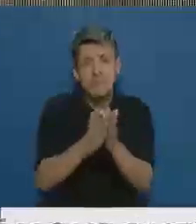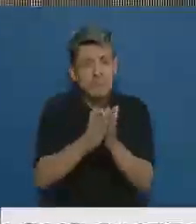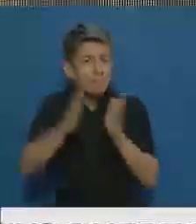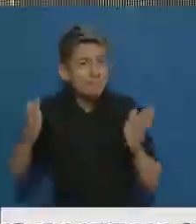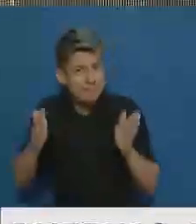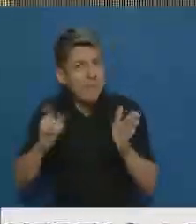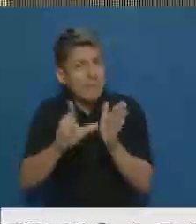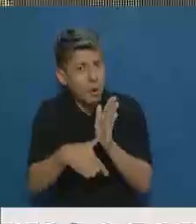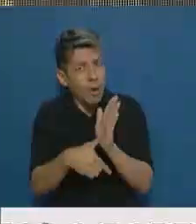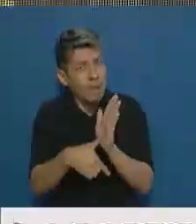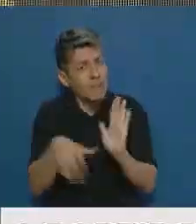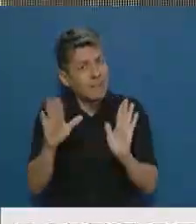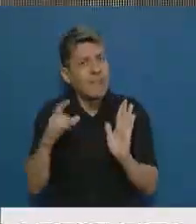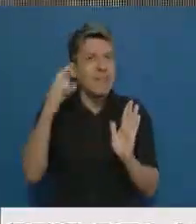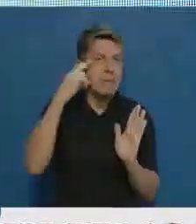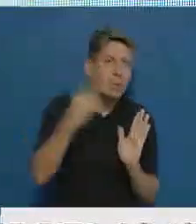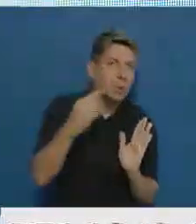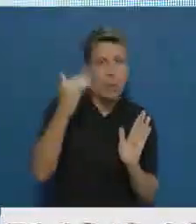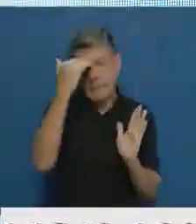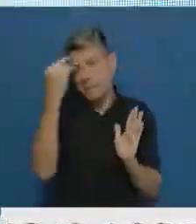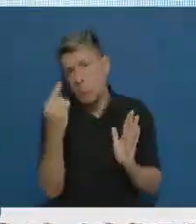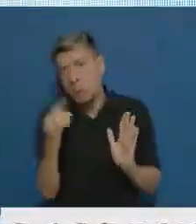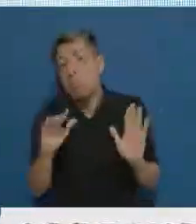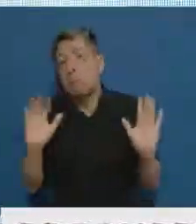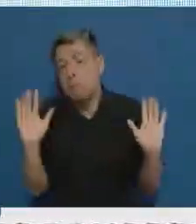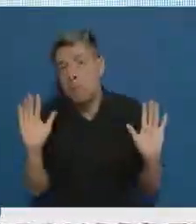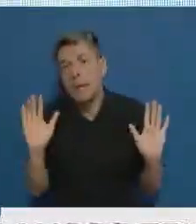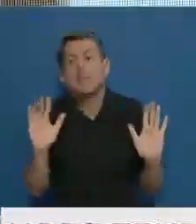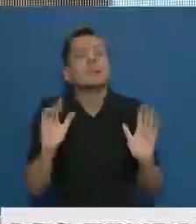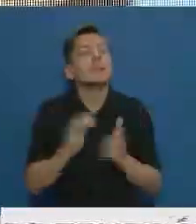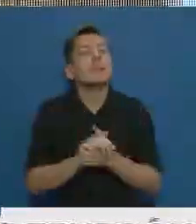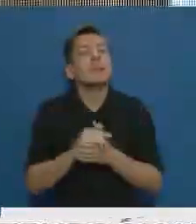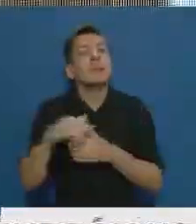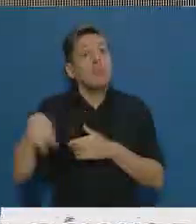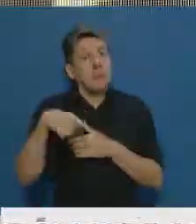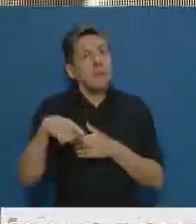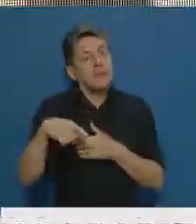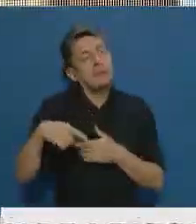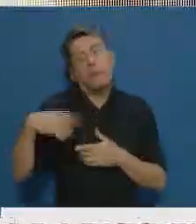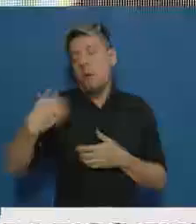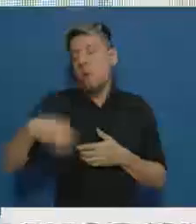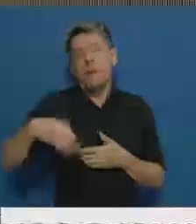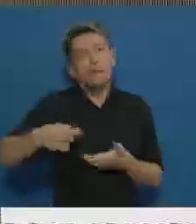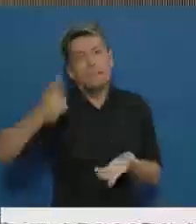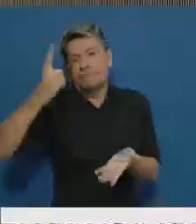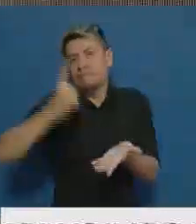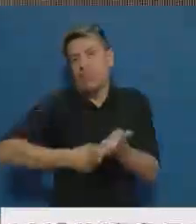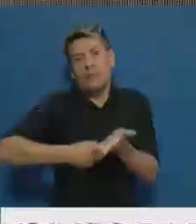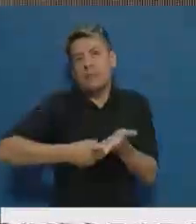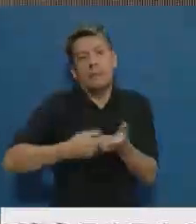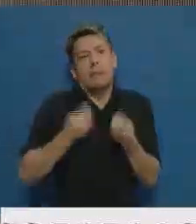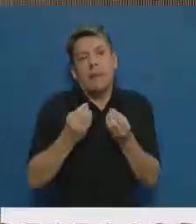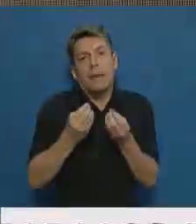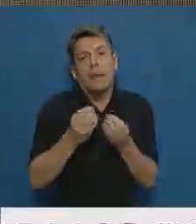trastorno en los usuarios. Nosotros no queríamos disponer una medida, sí, que la tenemos que tomar para evitar el contagio